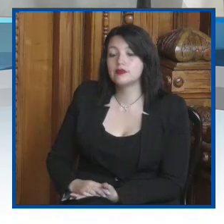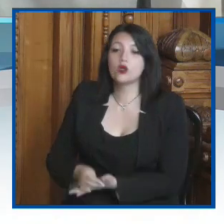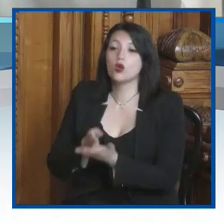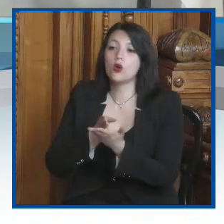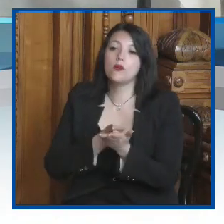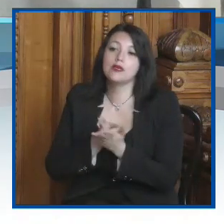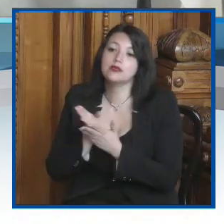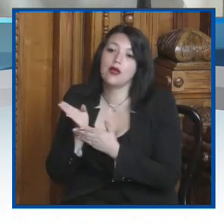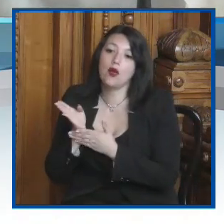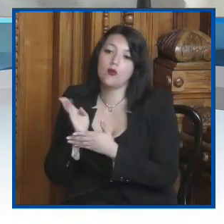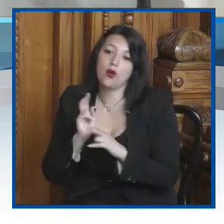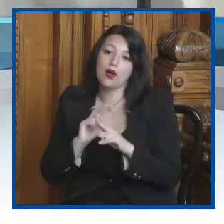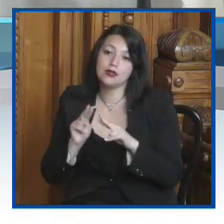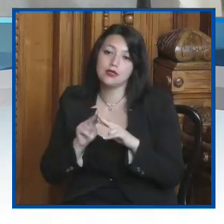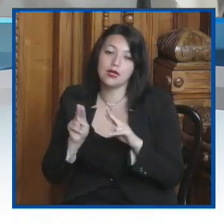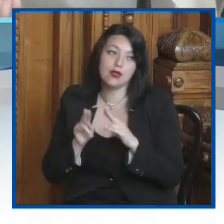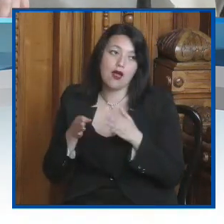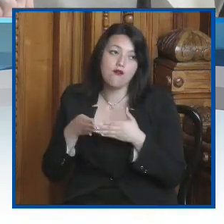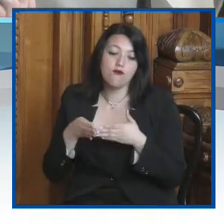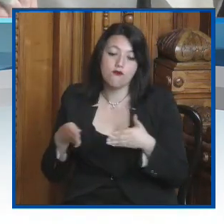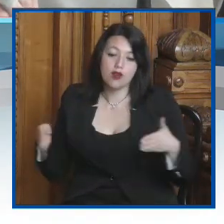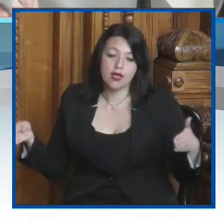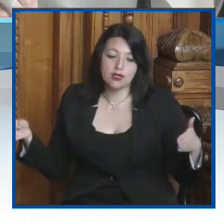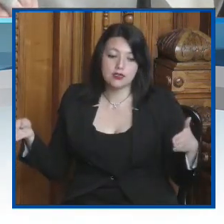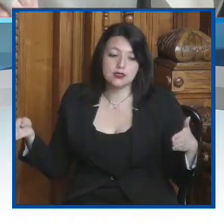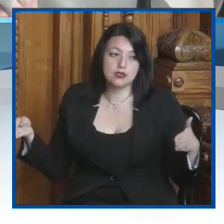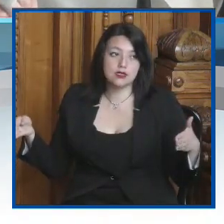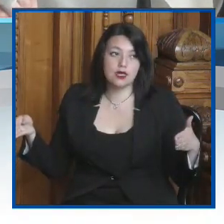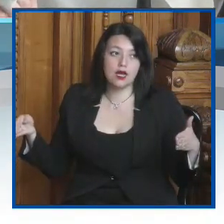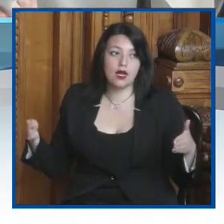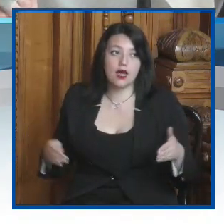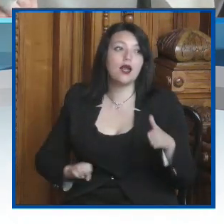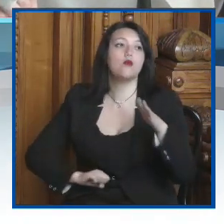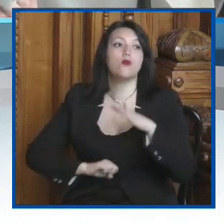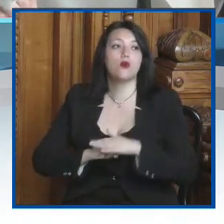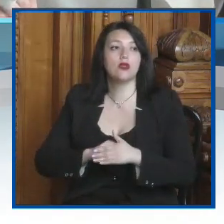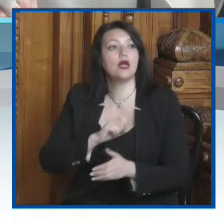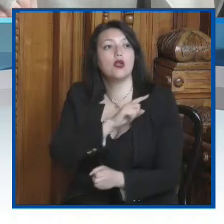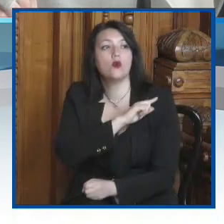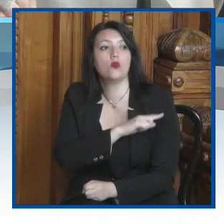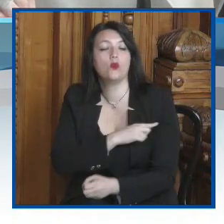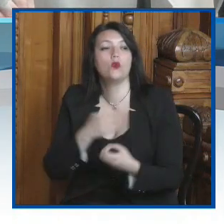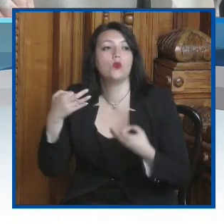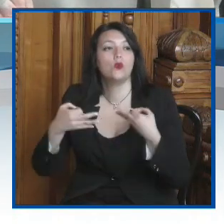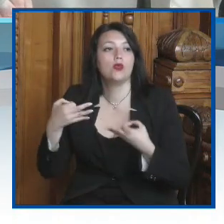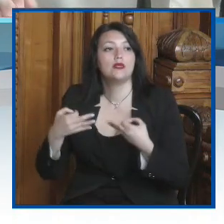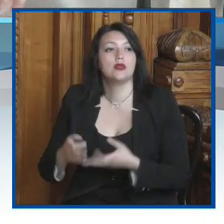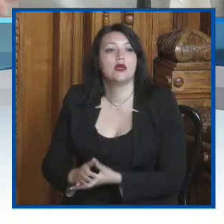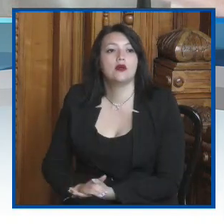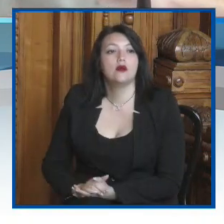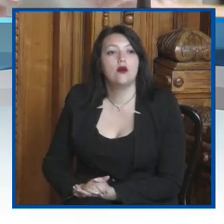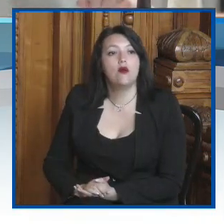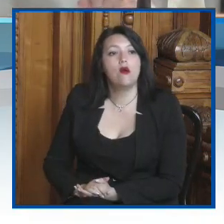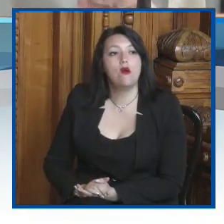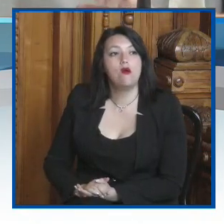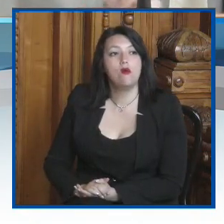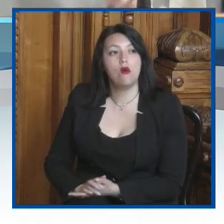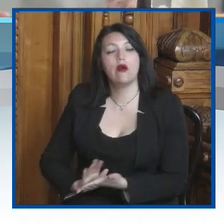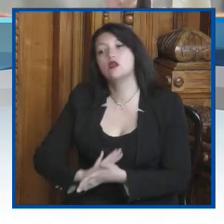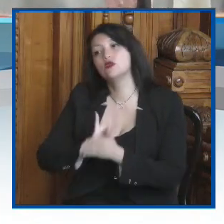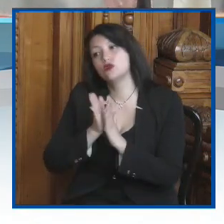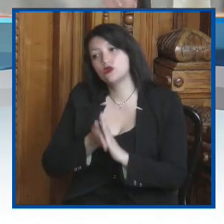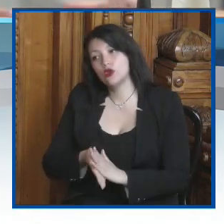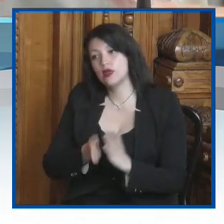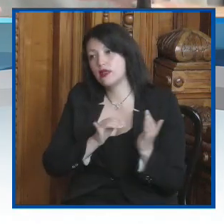empezábamos a romper con esta brecha de el Poder Judicial y la ciudadanía. Toda esta información que